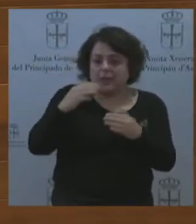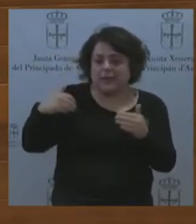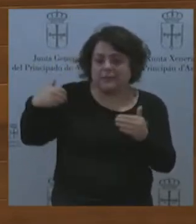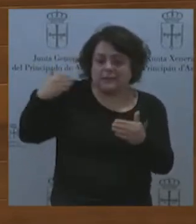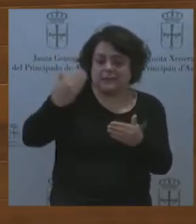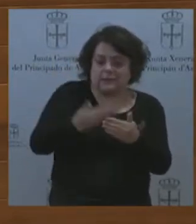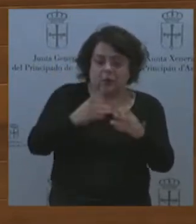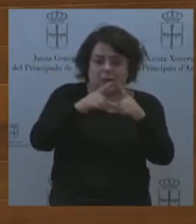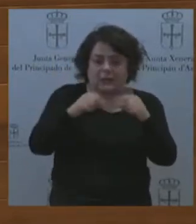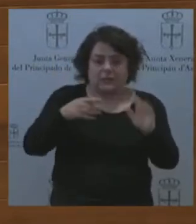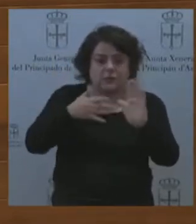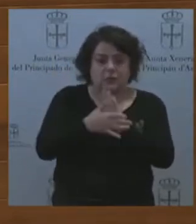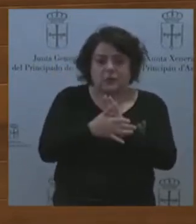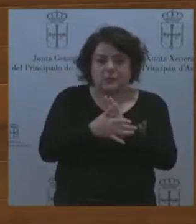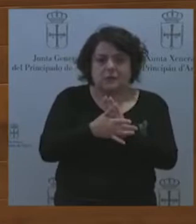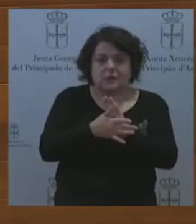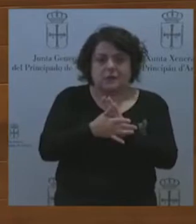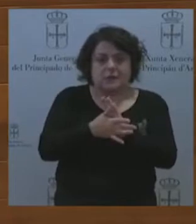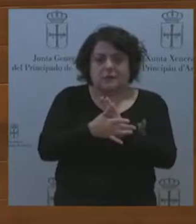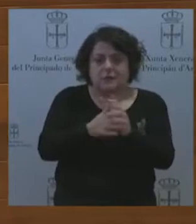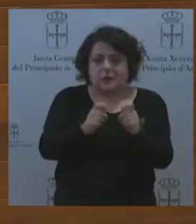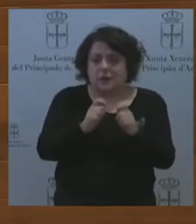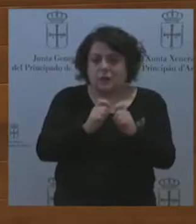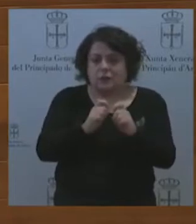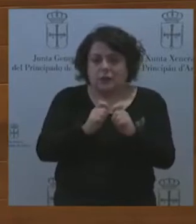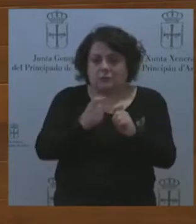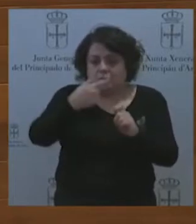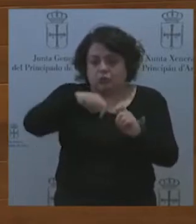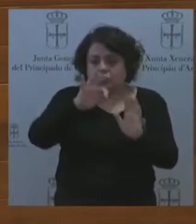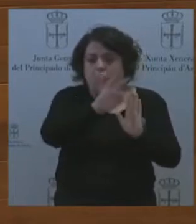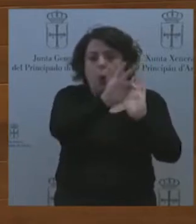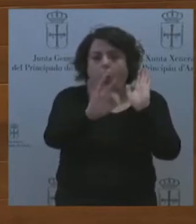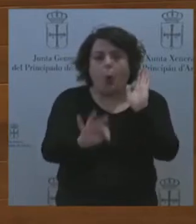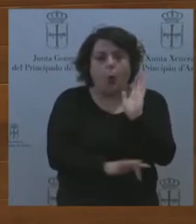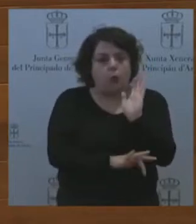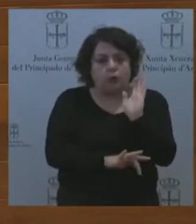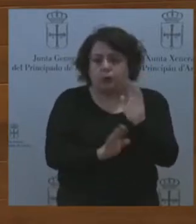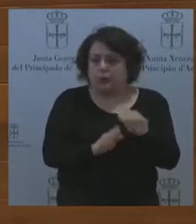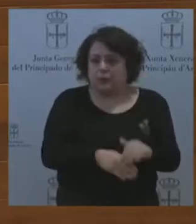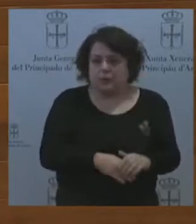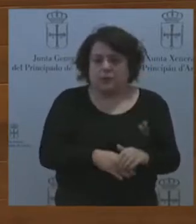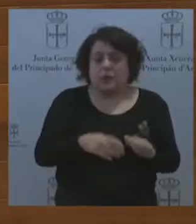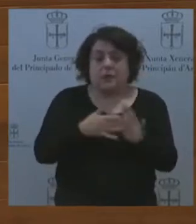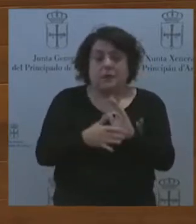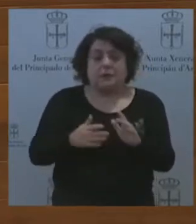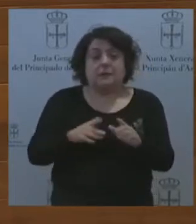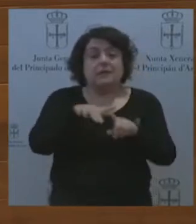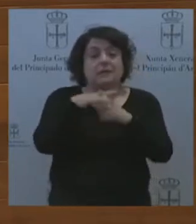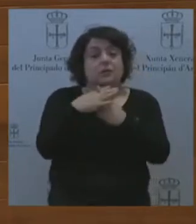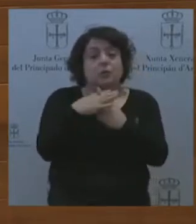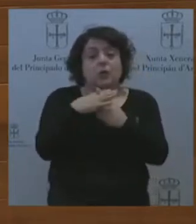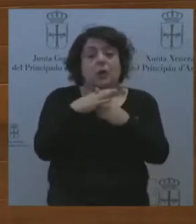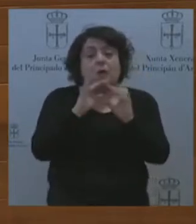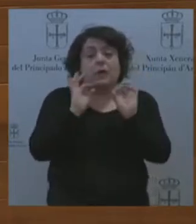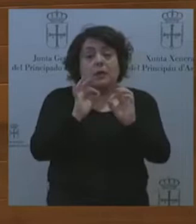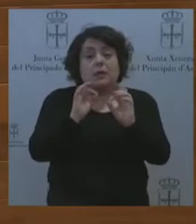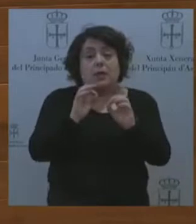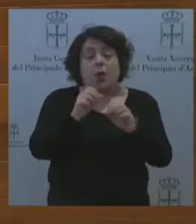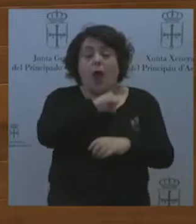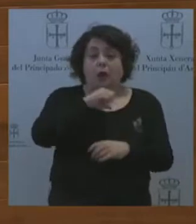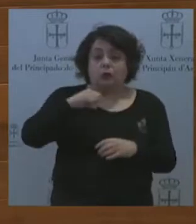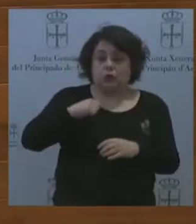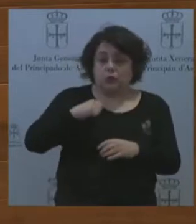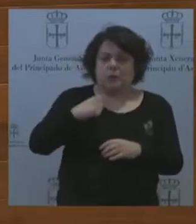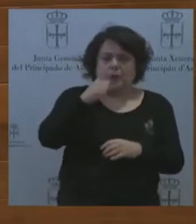el vagón de cola. ¿Y qué decir tiene la situación de los autónomos? Recordamos al señor Barbón diciendo que su gobierno era el